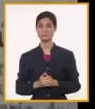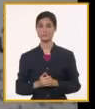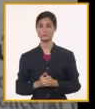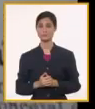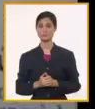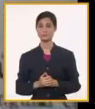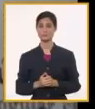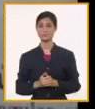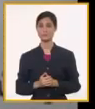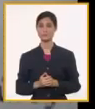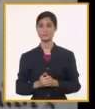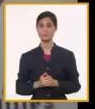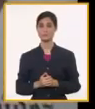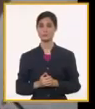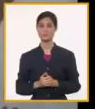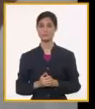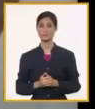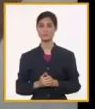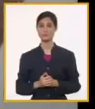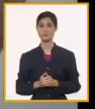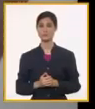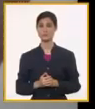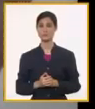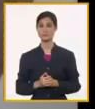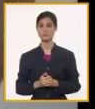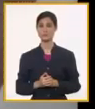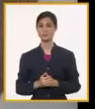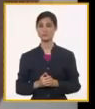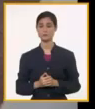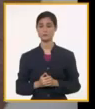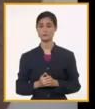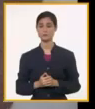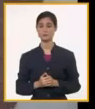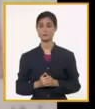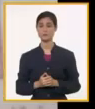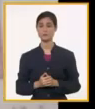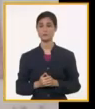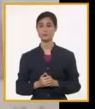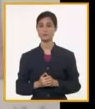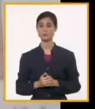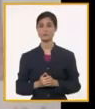Yo no sé lo que es el destino,